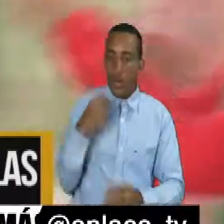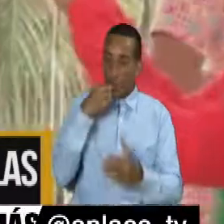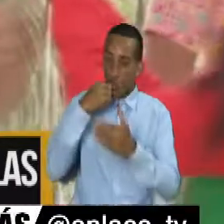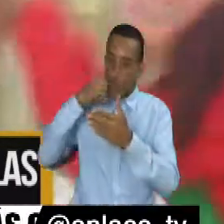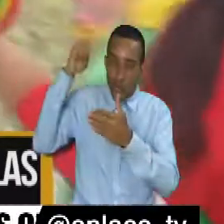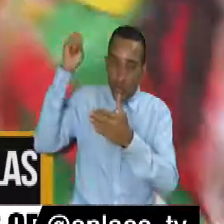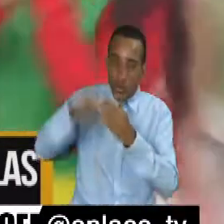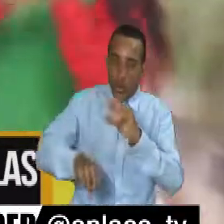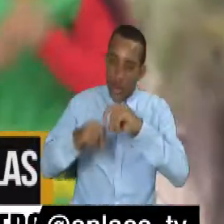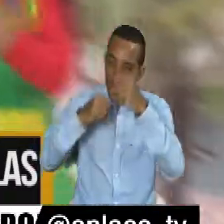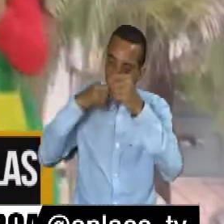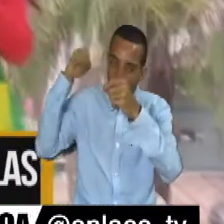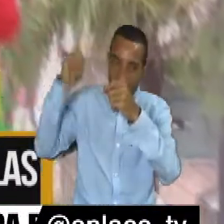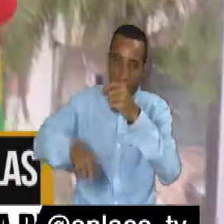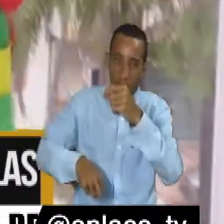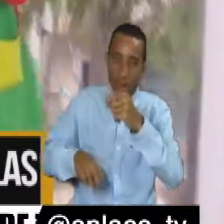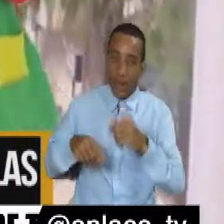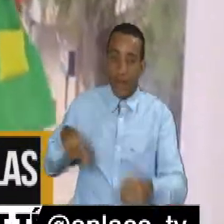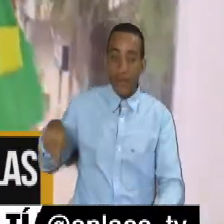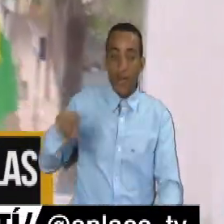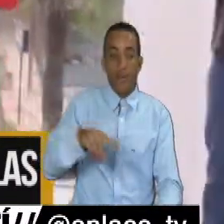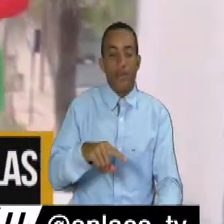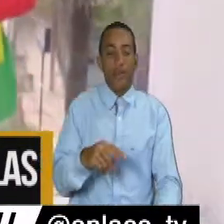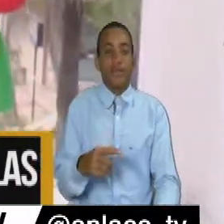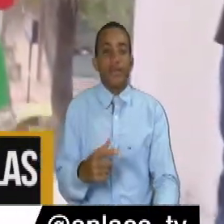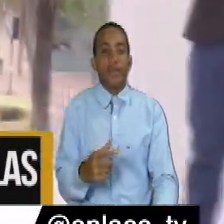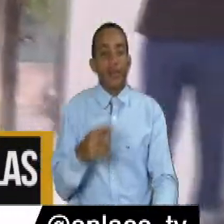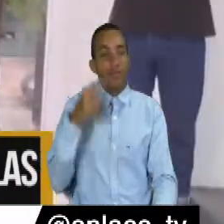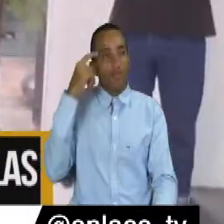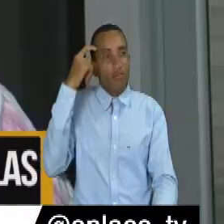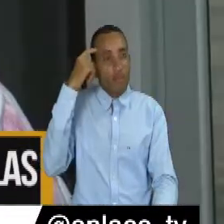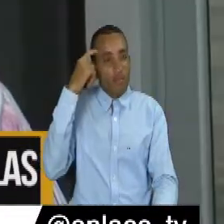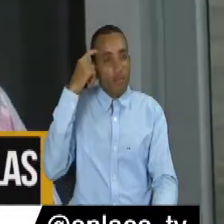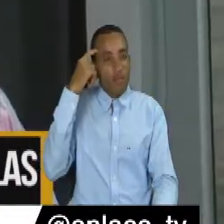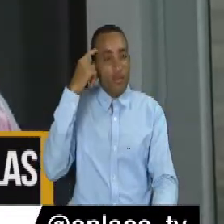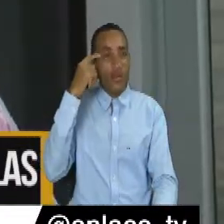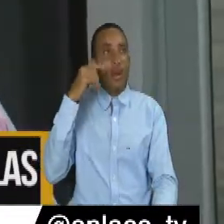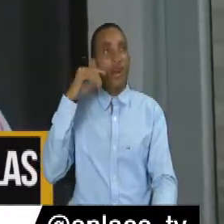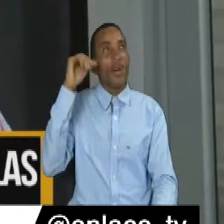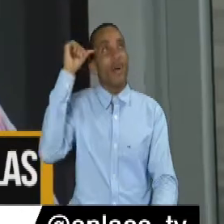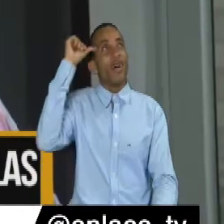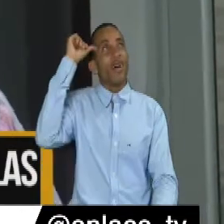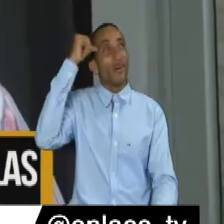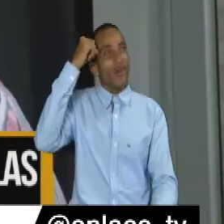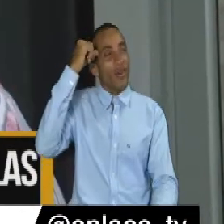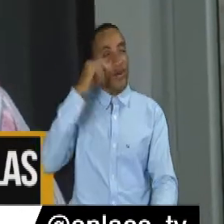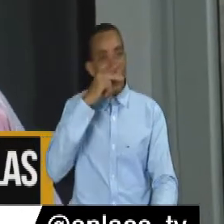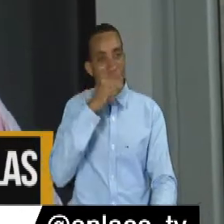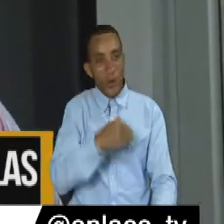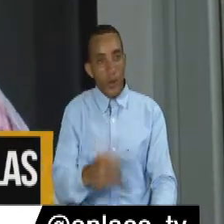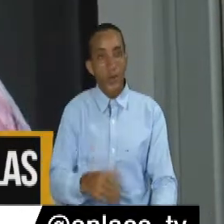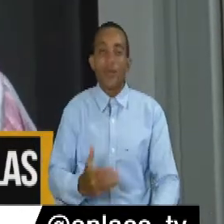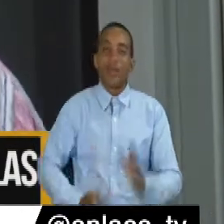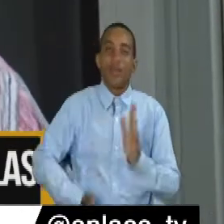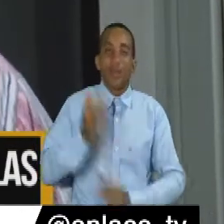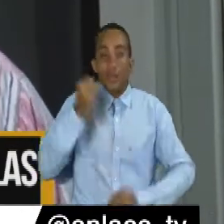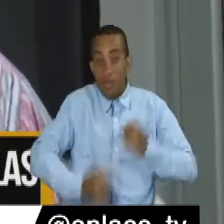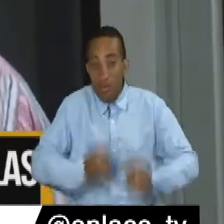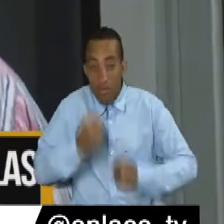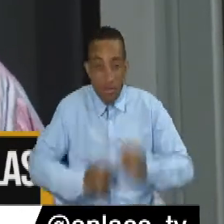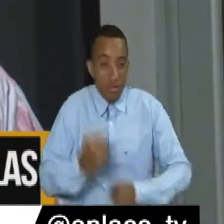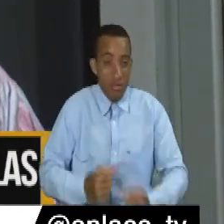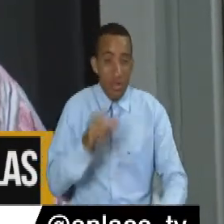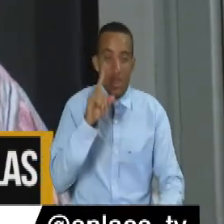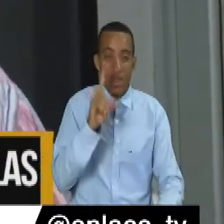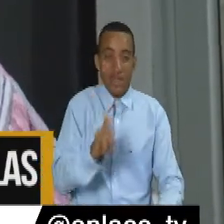trabajo, llegaron a la mente época de niño, cuando uno corría a las 6 de la tarde a ver